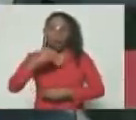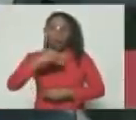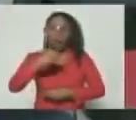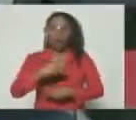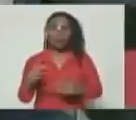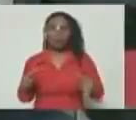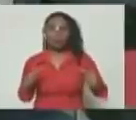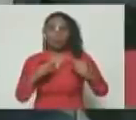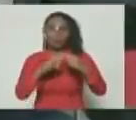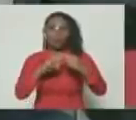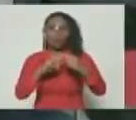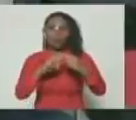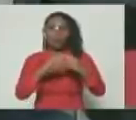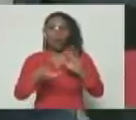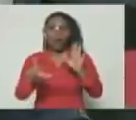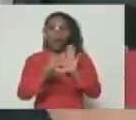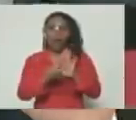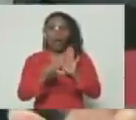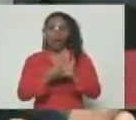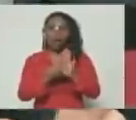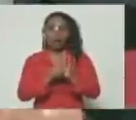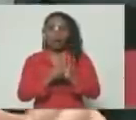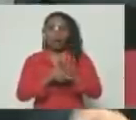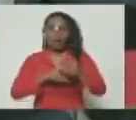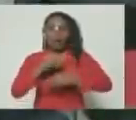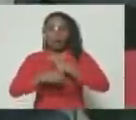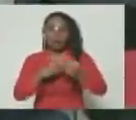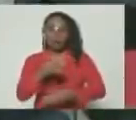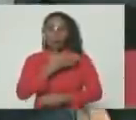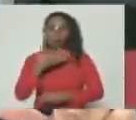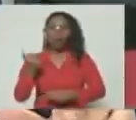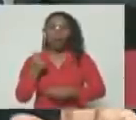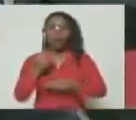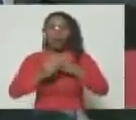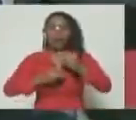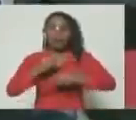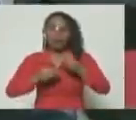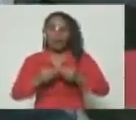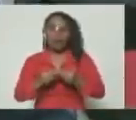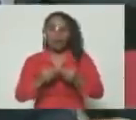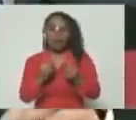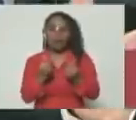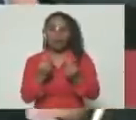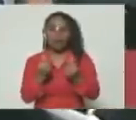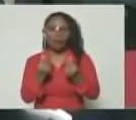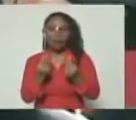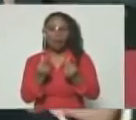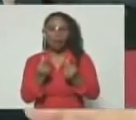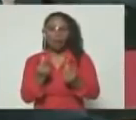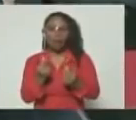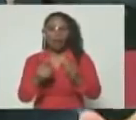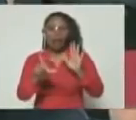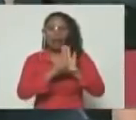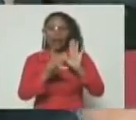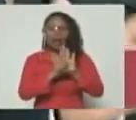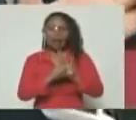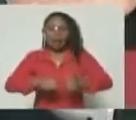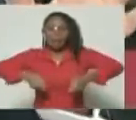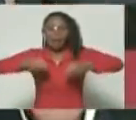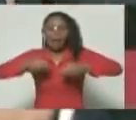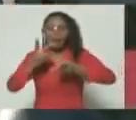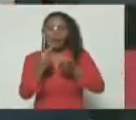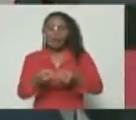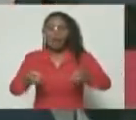encontrado son leyes vinculadas a mejorar el quehacer económico. La ley del mercado de valores, por ejemplo,